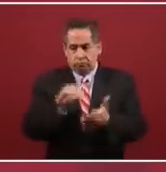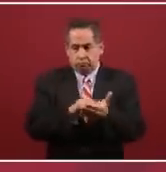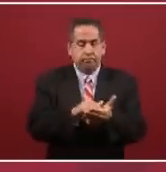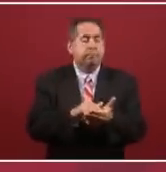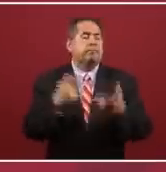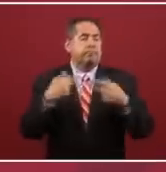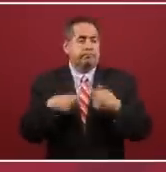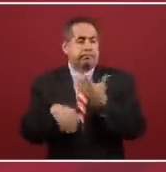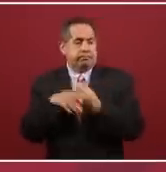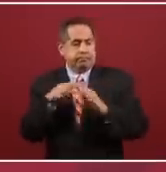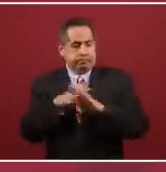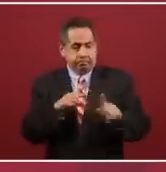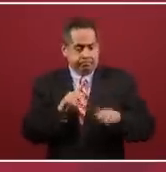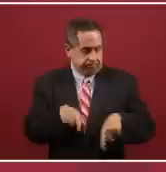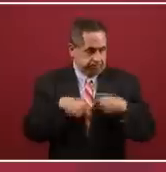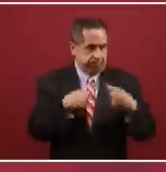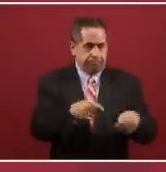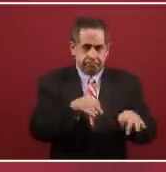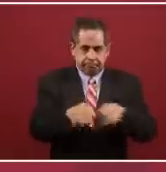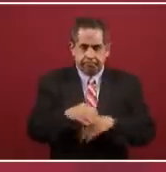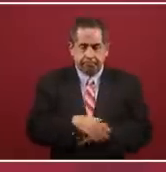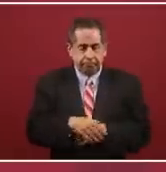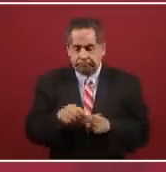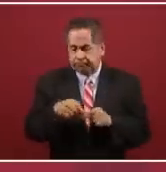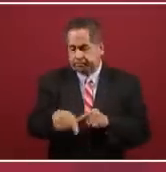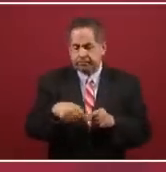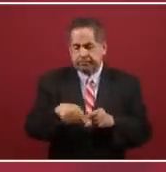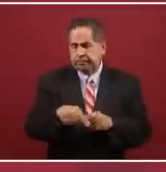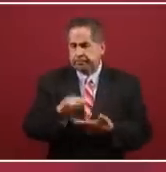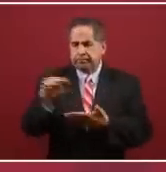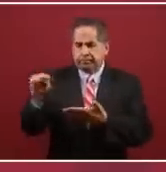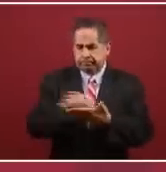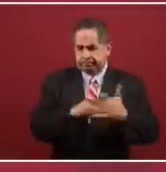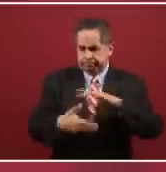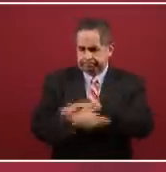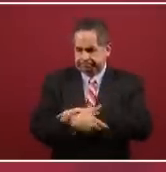migrantes. Se va a firmar este acuerdo.